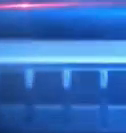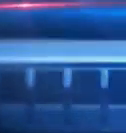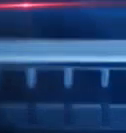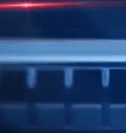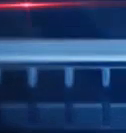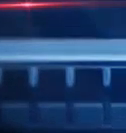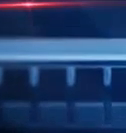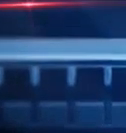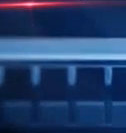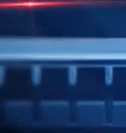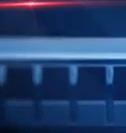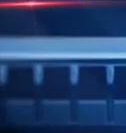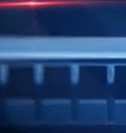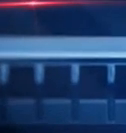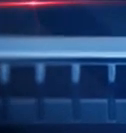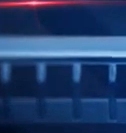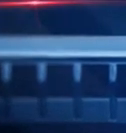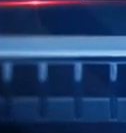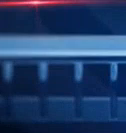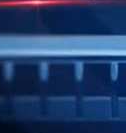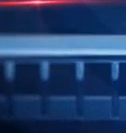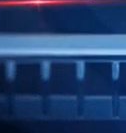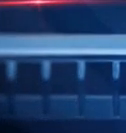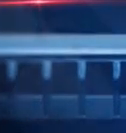Decisión Electoral 2021.